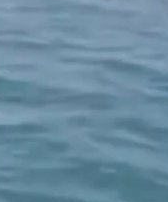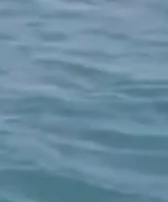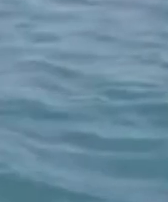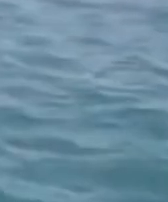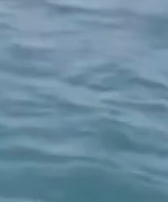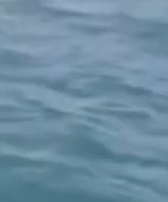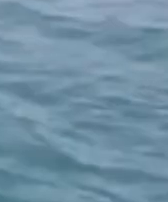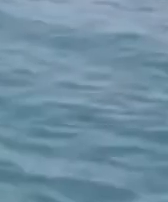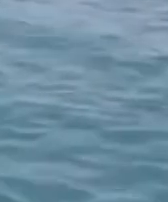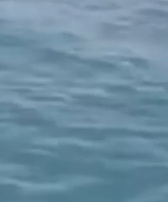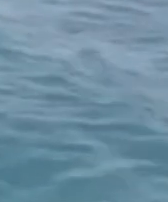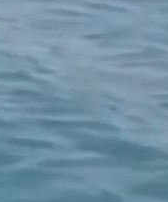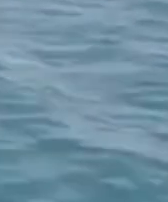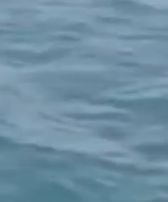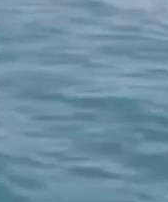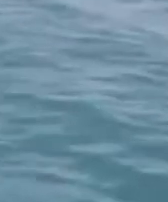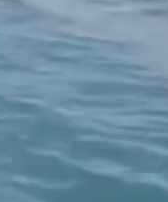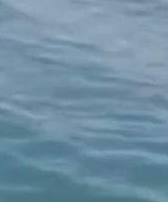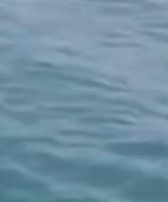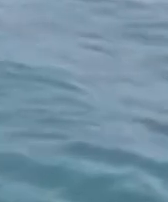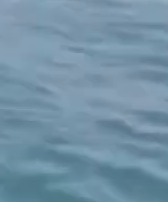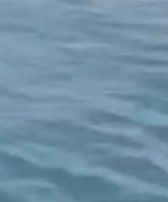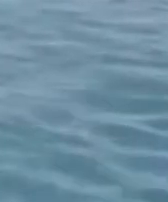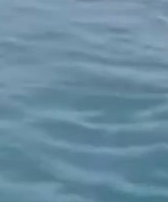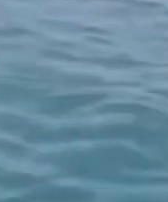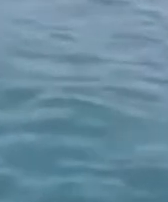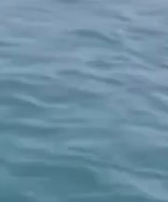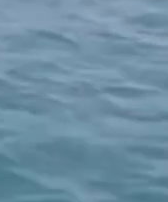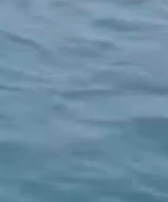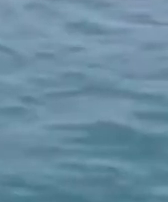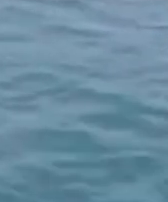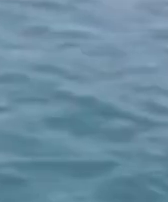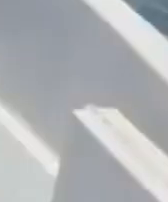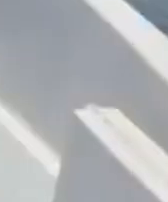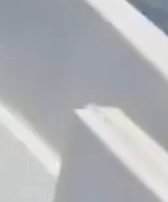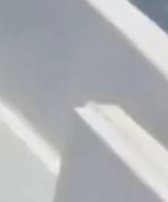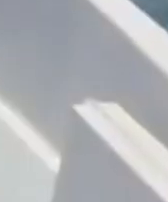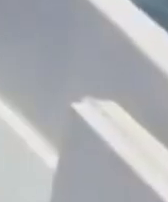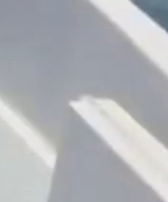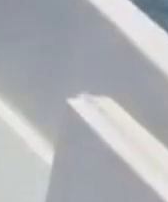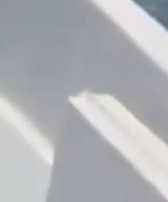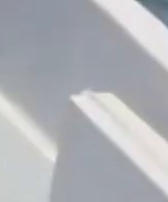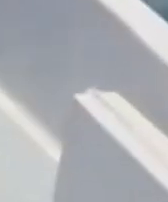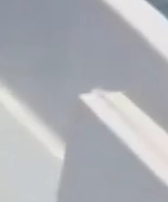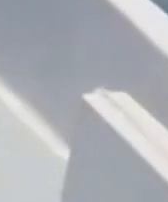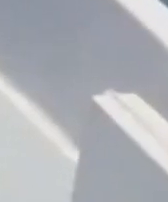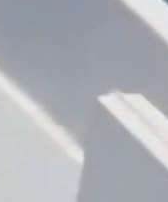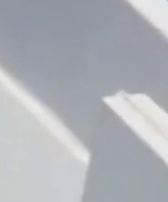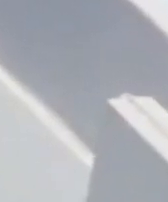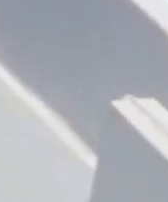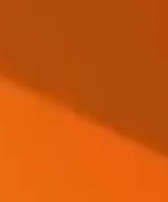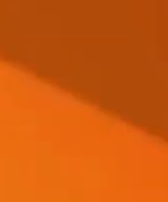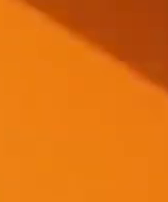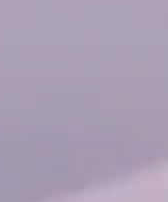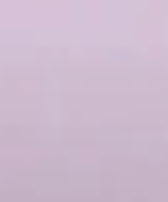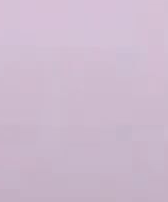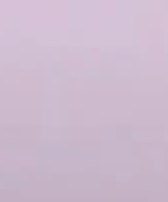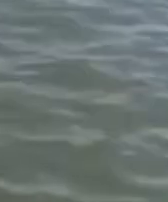proceso inversionista que inició en octubre del 2020, hoy permite 5 embarcaciones de 14 metros de eslora estén